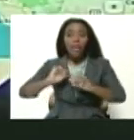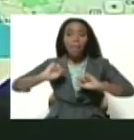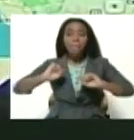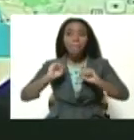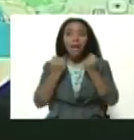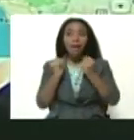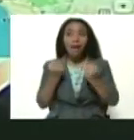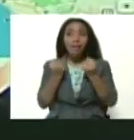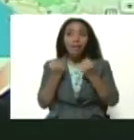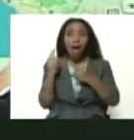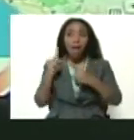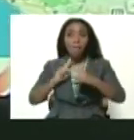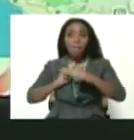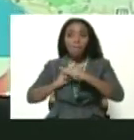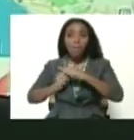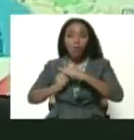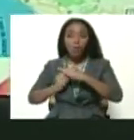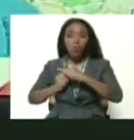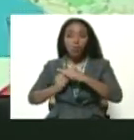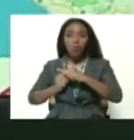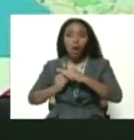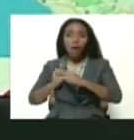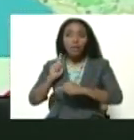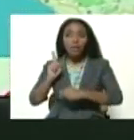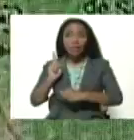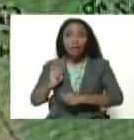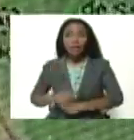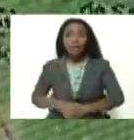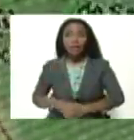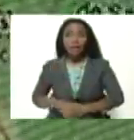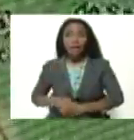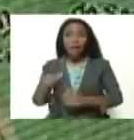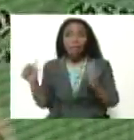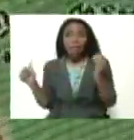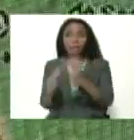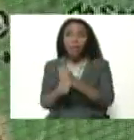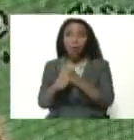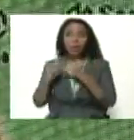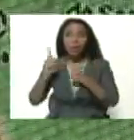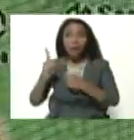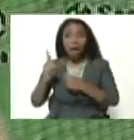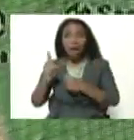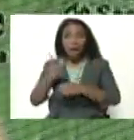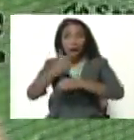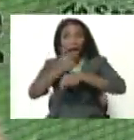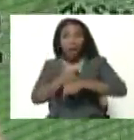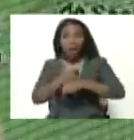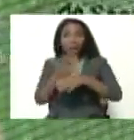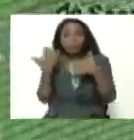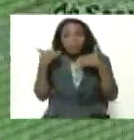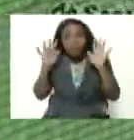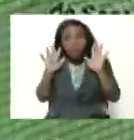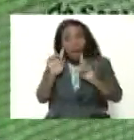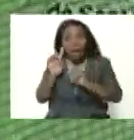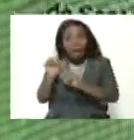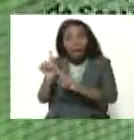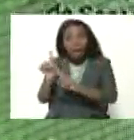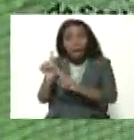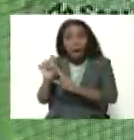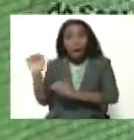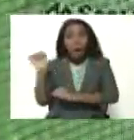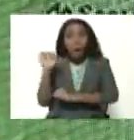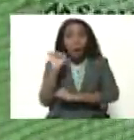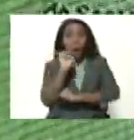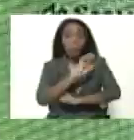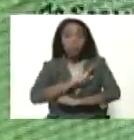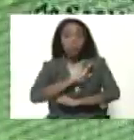donde fue interceptado la camioneta Renault, donde estaban esas armas, y según refiere el conductor del vehículo de